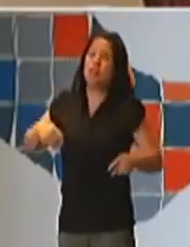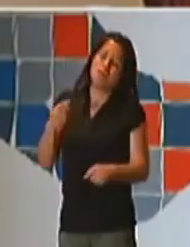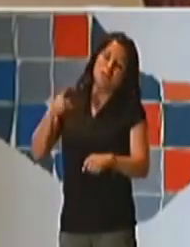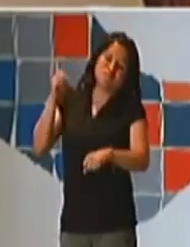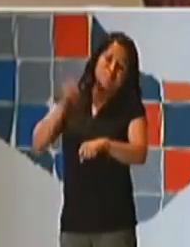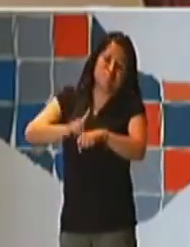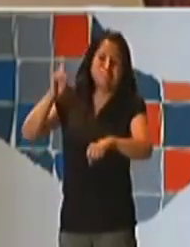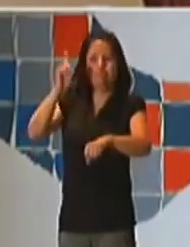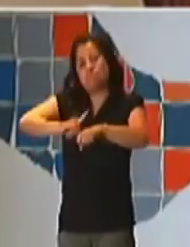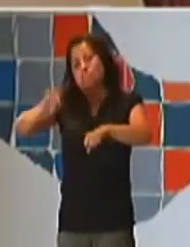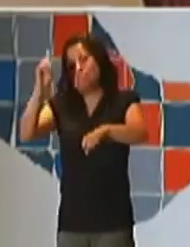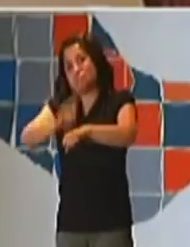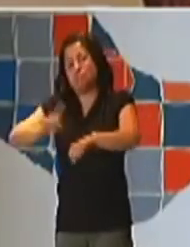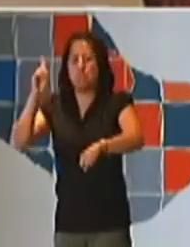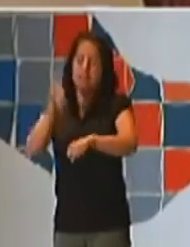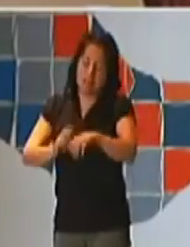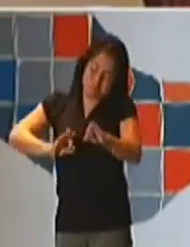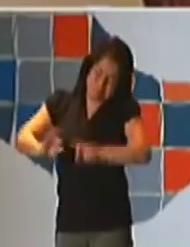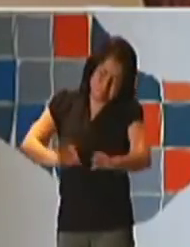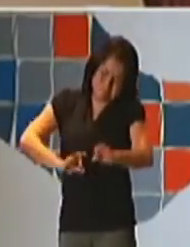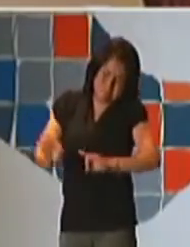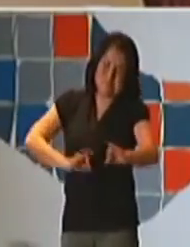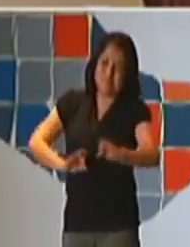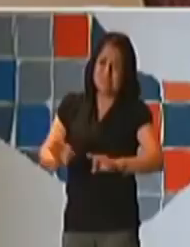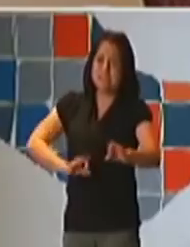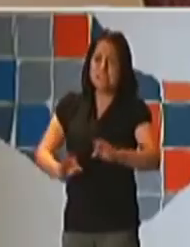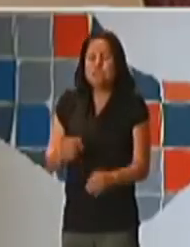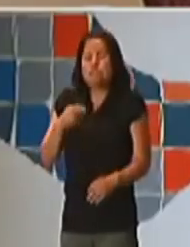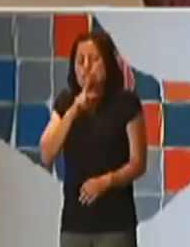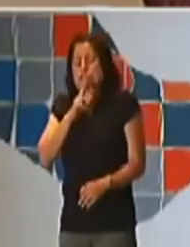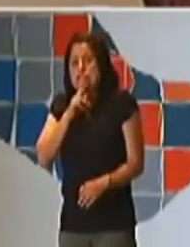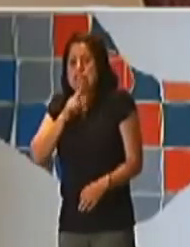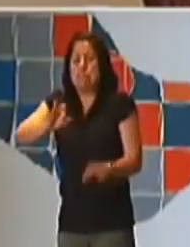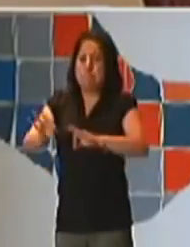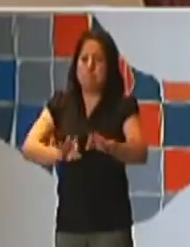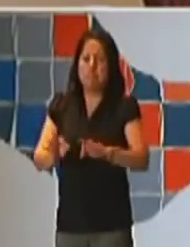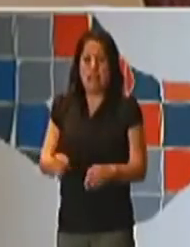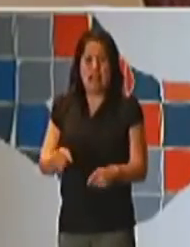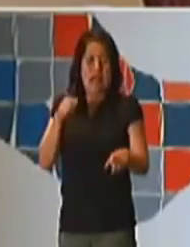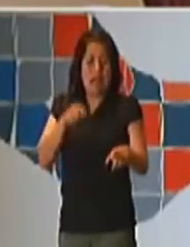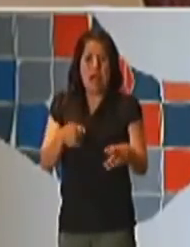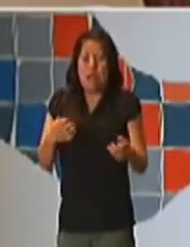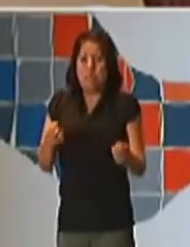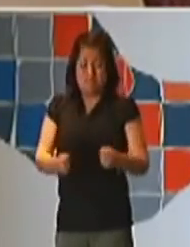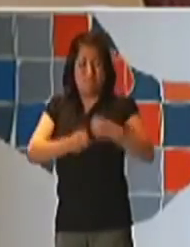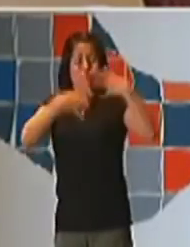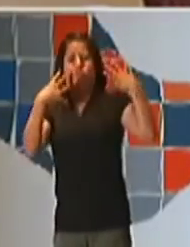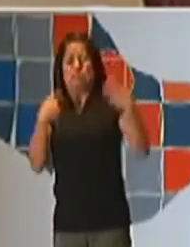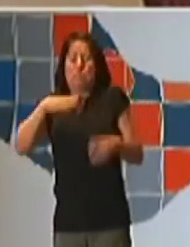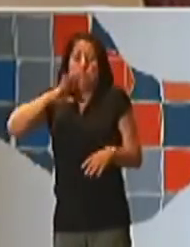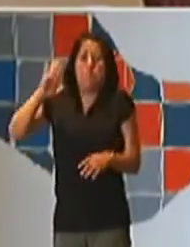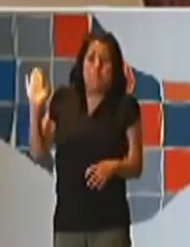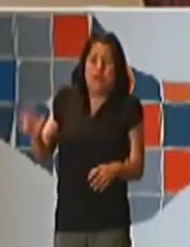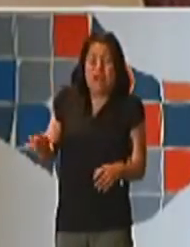segundos muere un obrero asesinado por eso que llaman accidentes de trabajo la